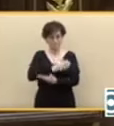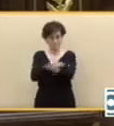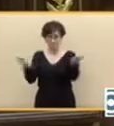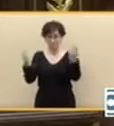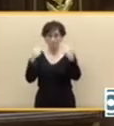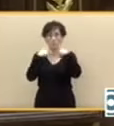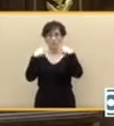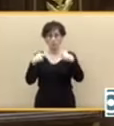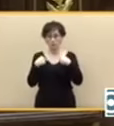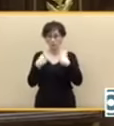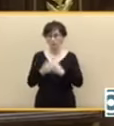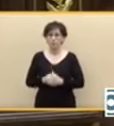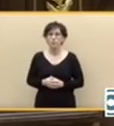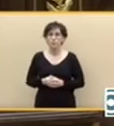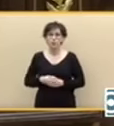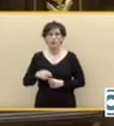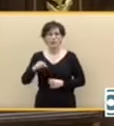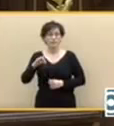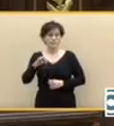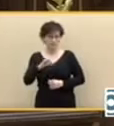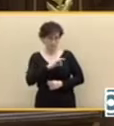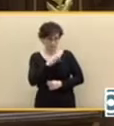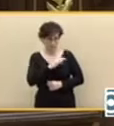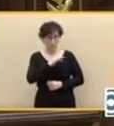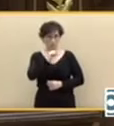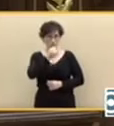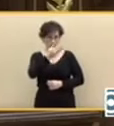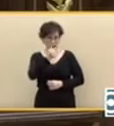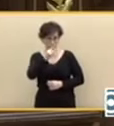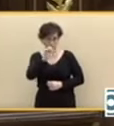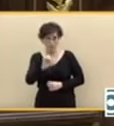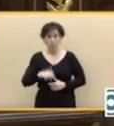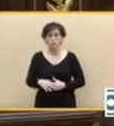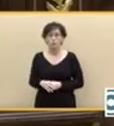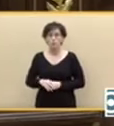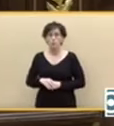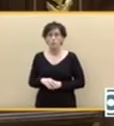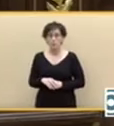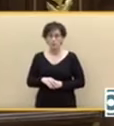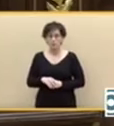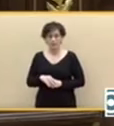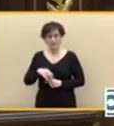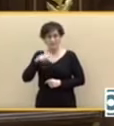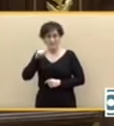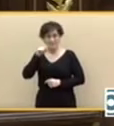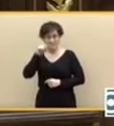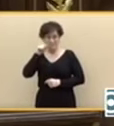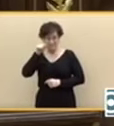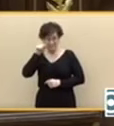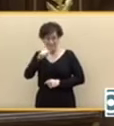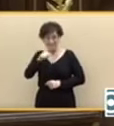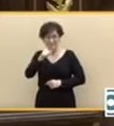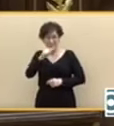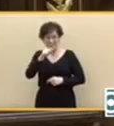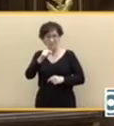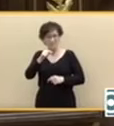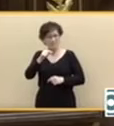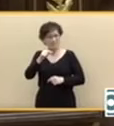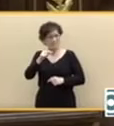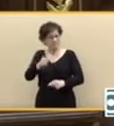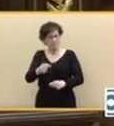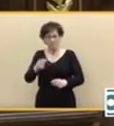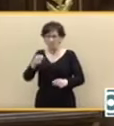señor Ábalos, ha puesto usted su mejor empeño en exagerar retóricamente los